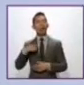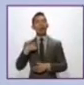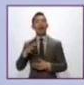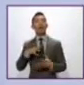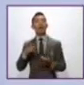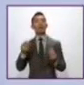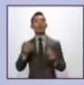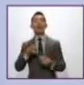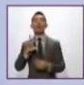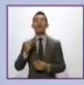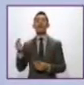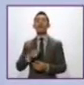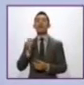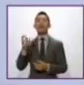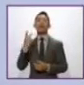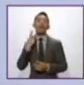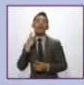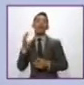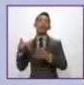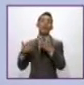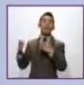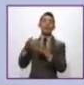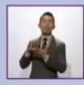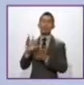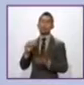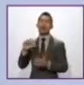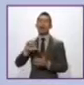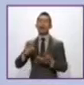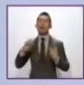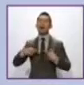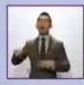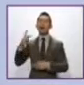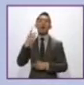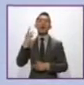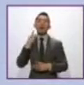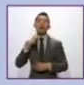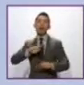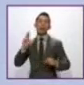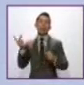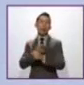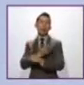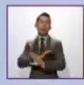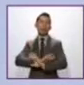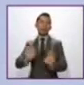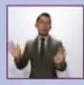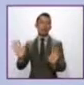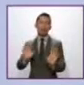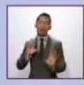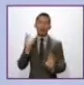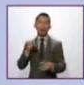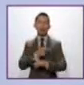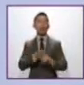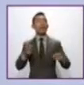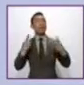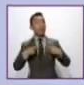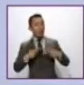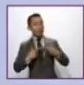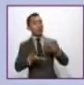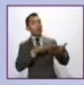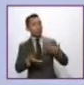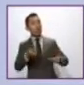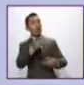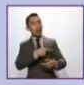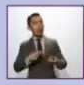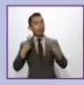No necesito buscar políticos. Los políticos de hoy ya están pasados de moda. Vamos a buscar a ciudadanos, ciudadanos